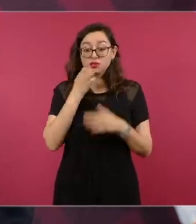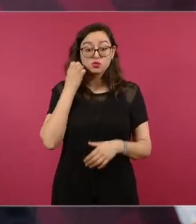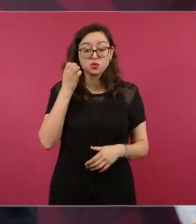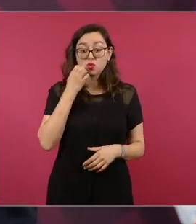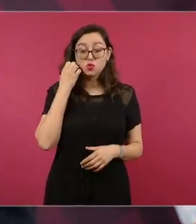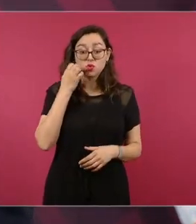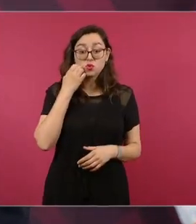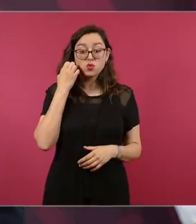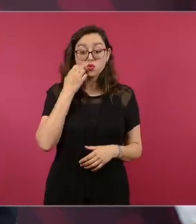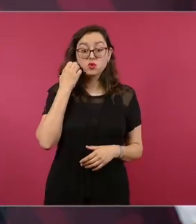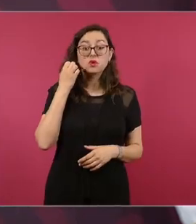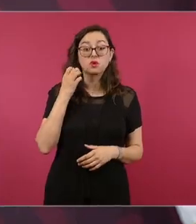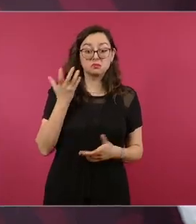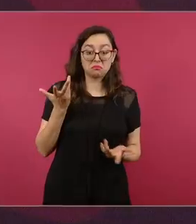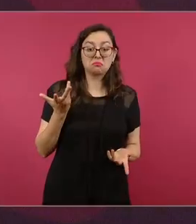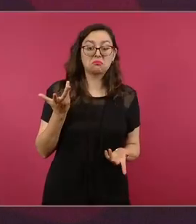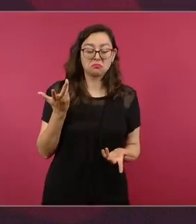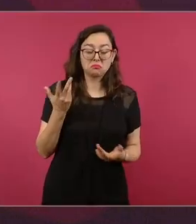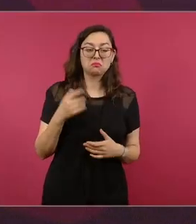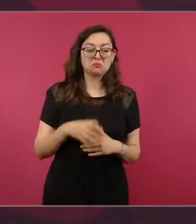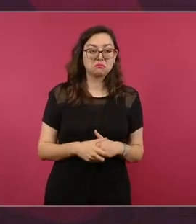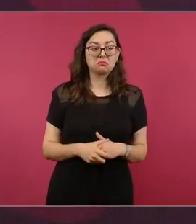no no hay pero